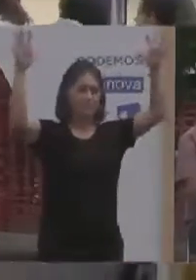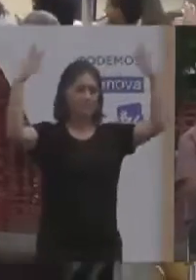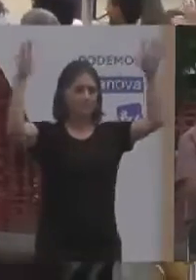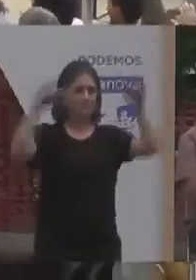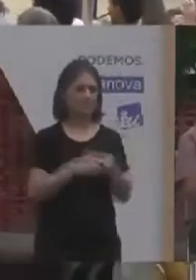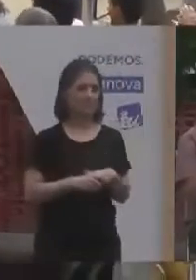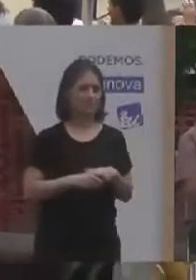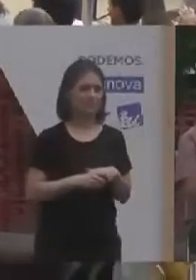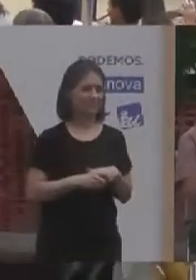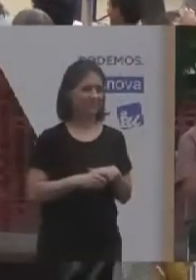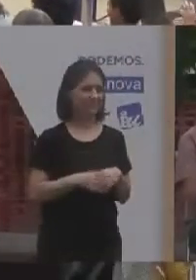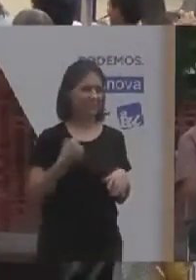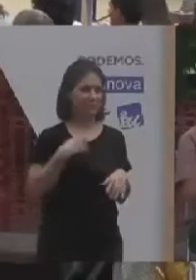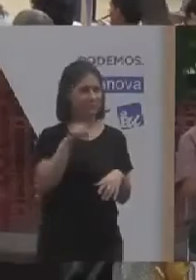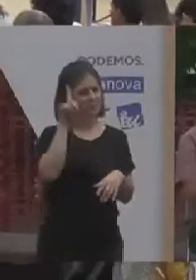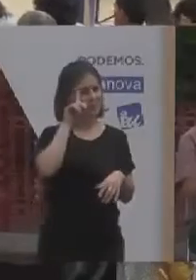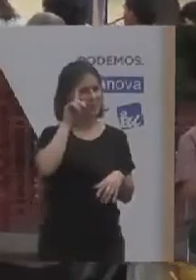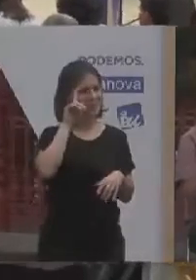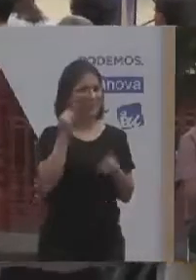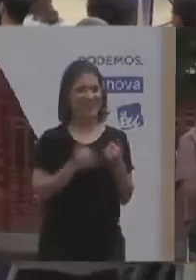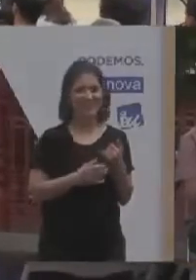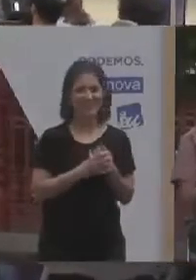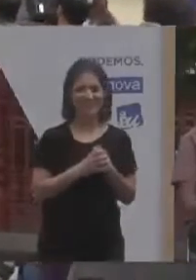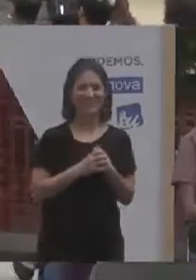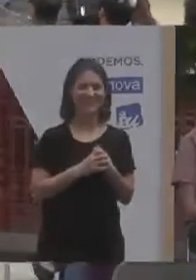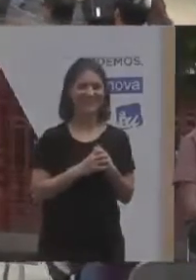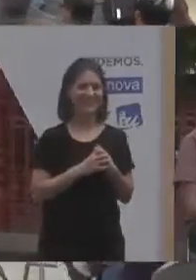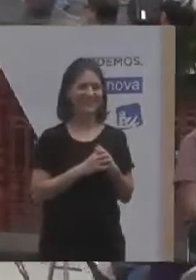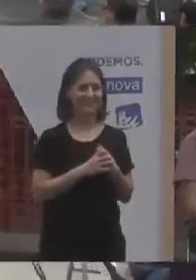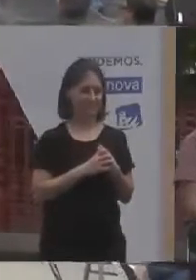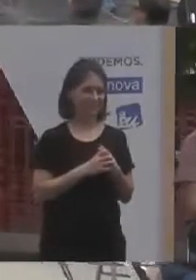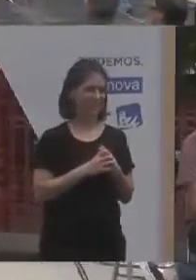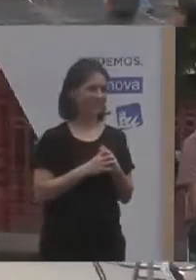Ainda non escoito burras, non sei se me chega o tempo.